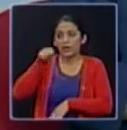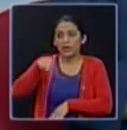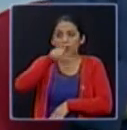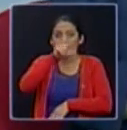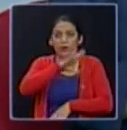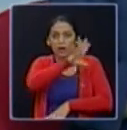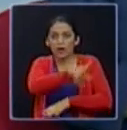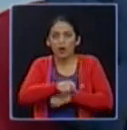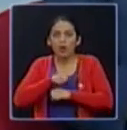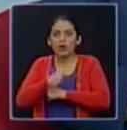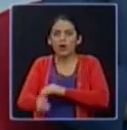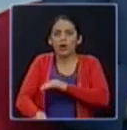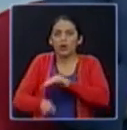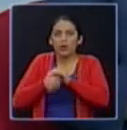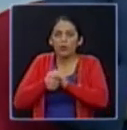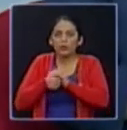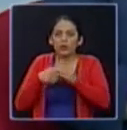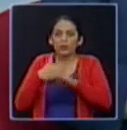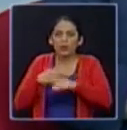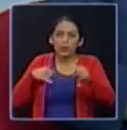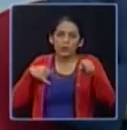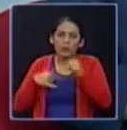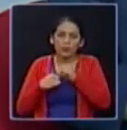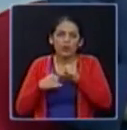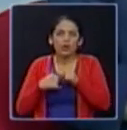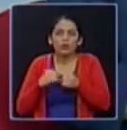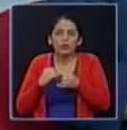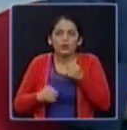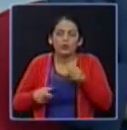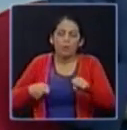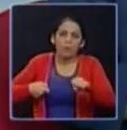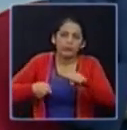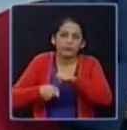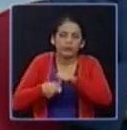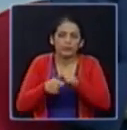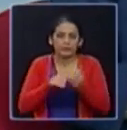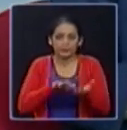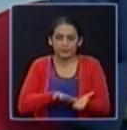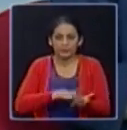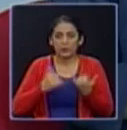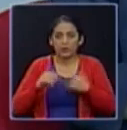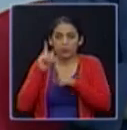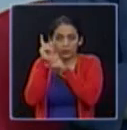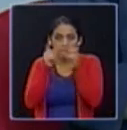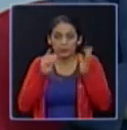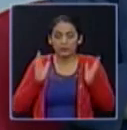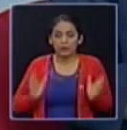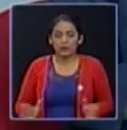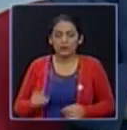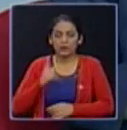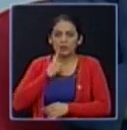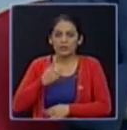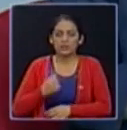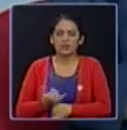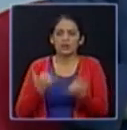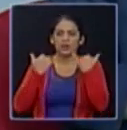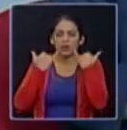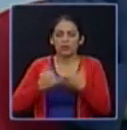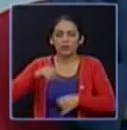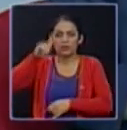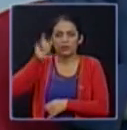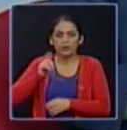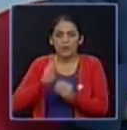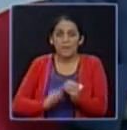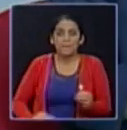personas, violación y asesinato. Vaca pidió además responsabilidad en el manejo de información sobre